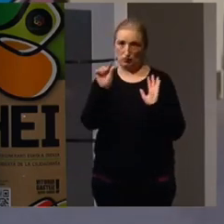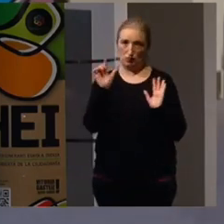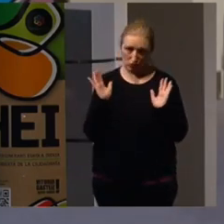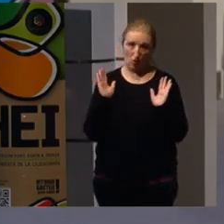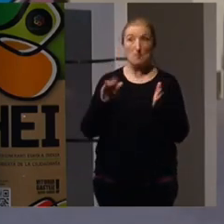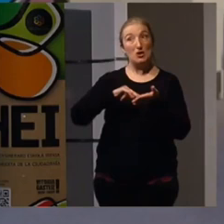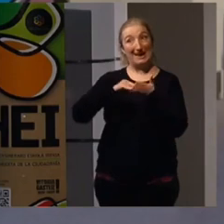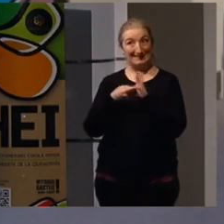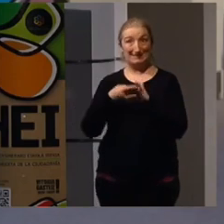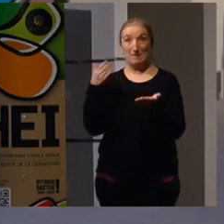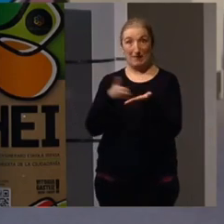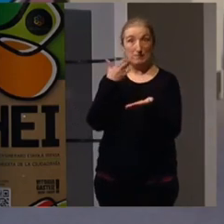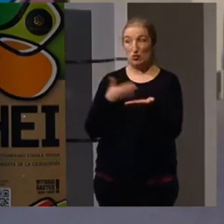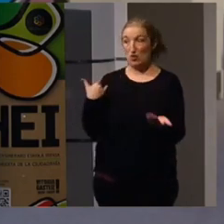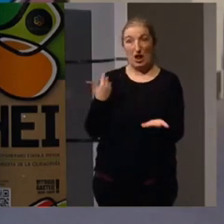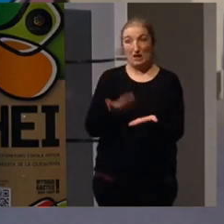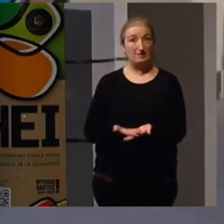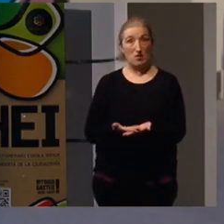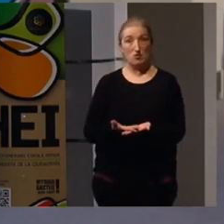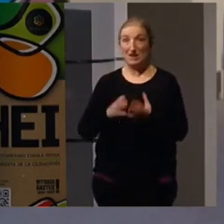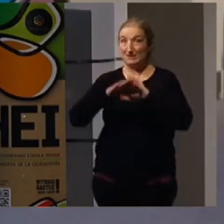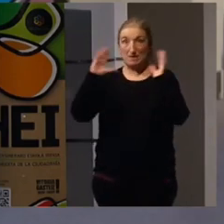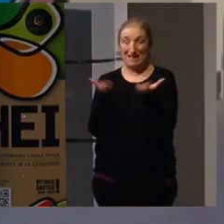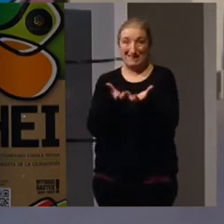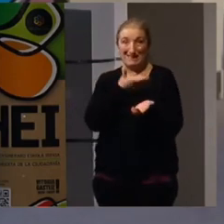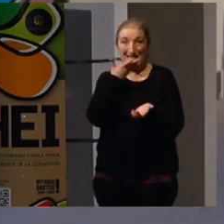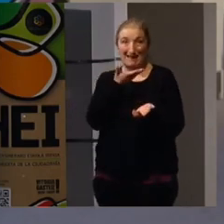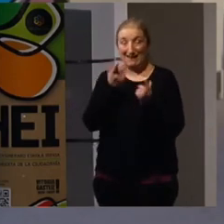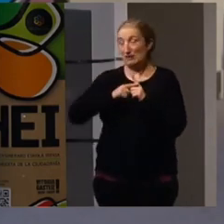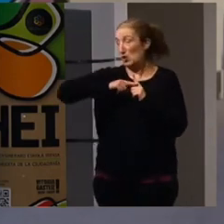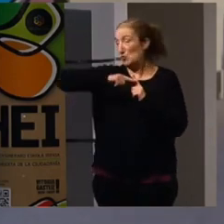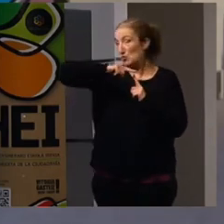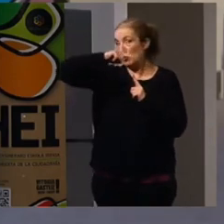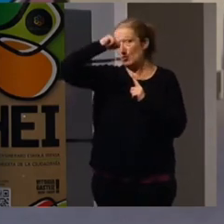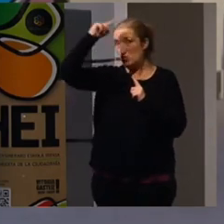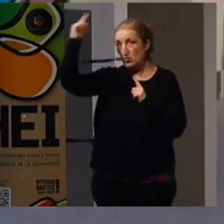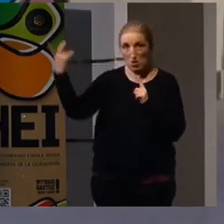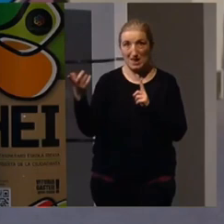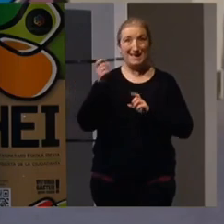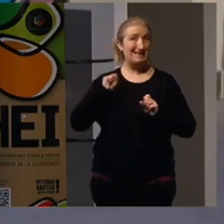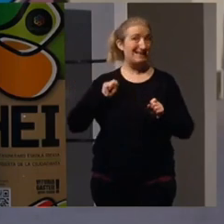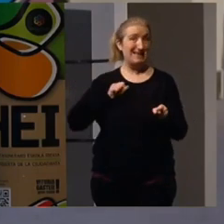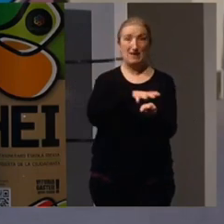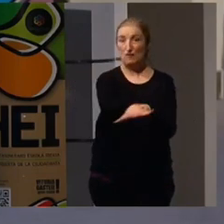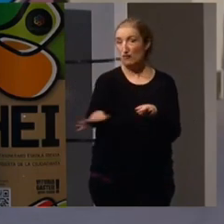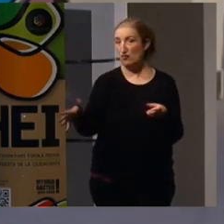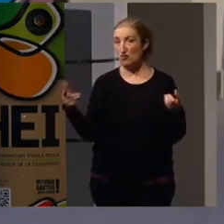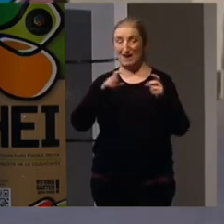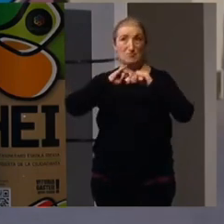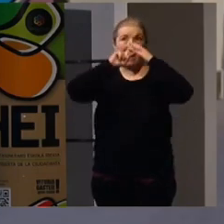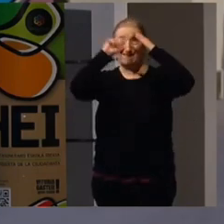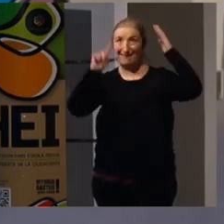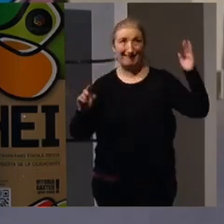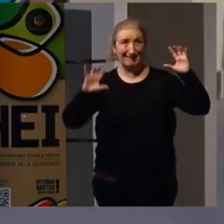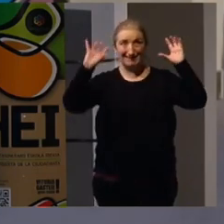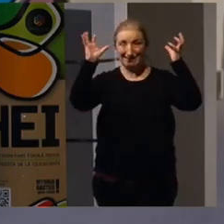el sistema de producción que teníamos hasta ahora lo que está haciendo es recalentar el planeta y generar toda una serie de impacto y una crisis